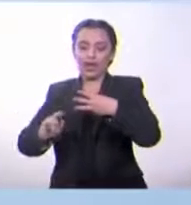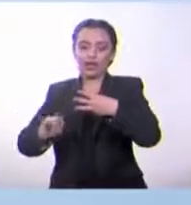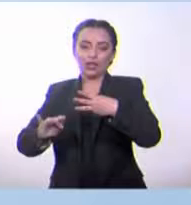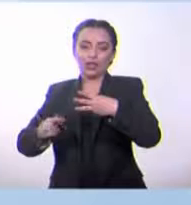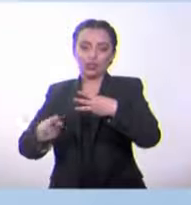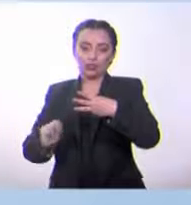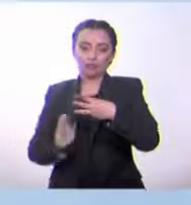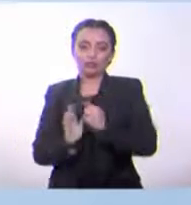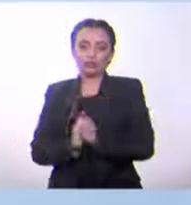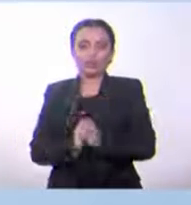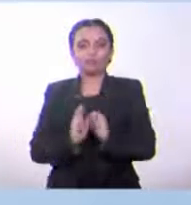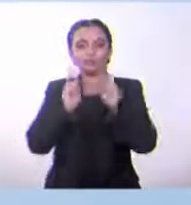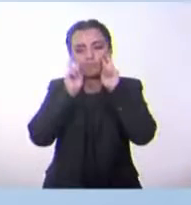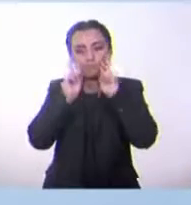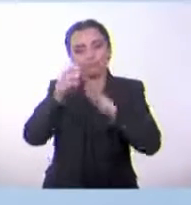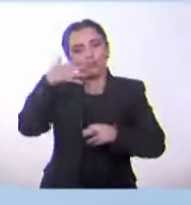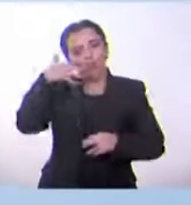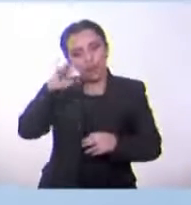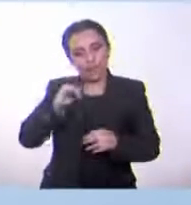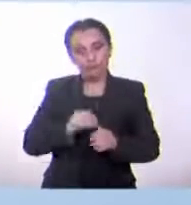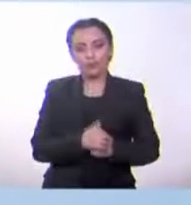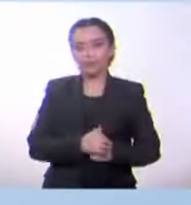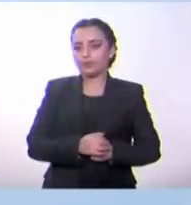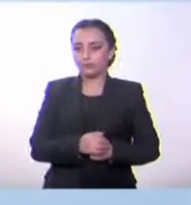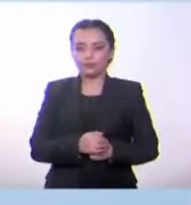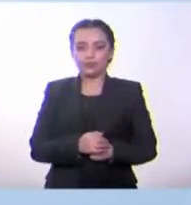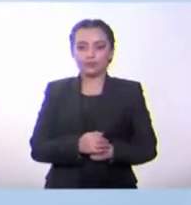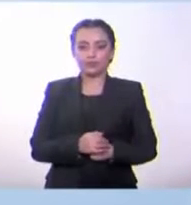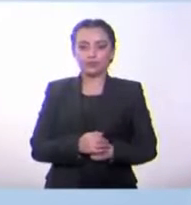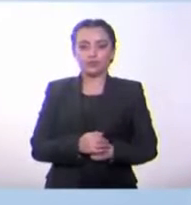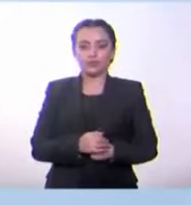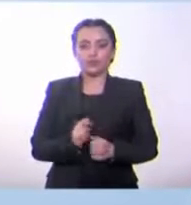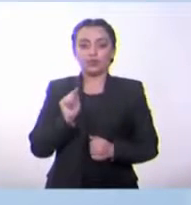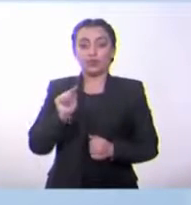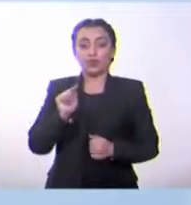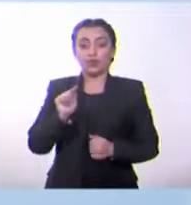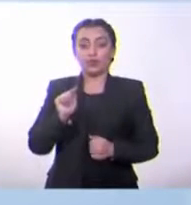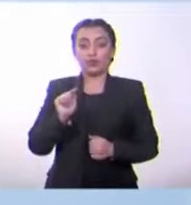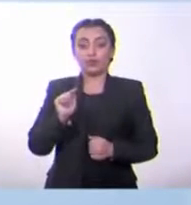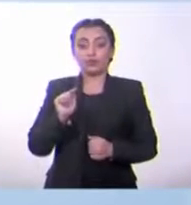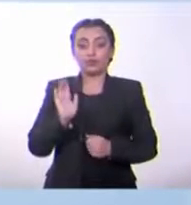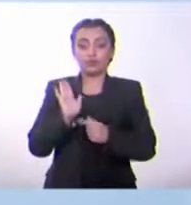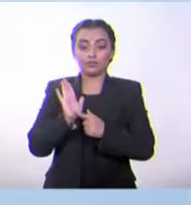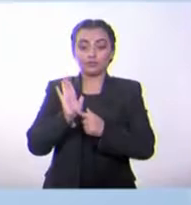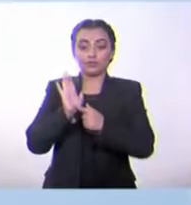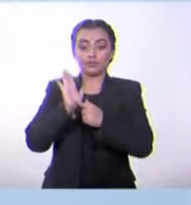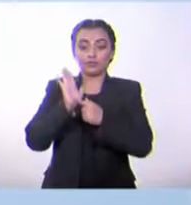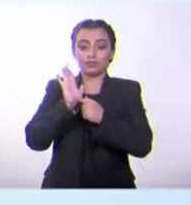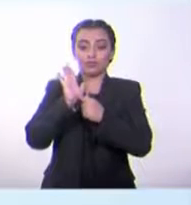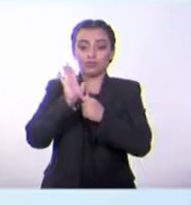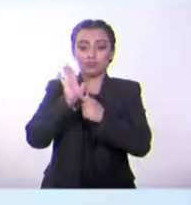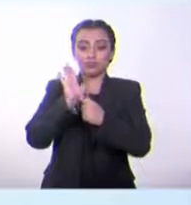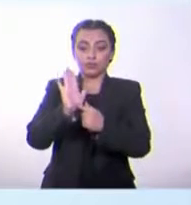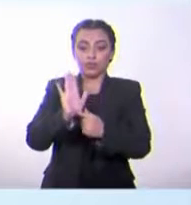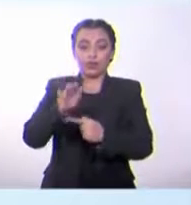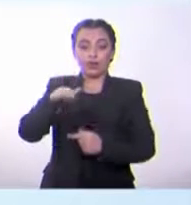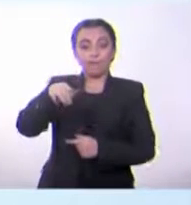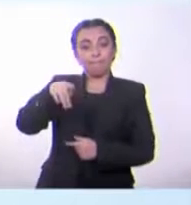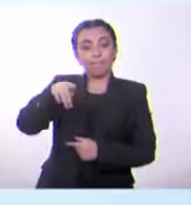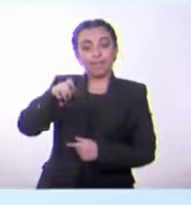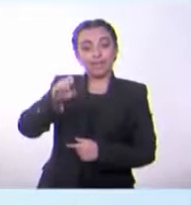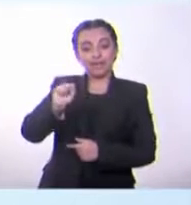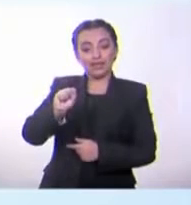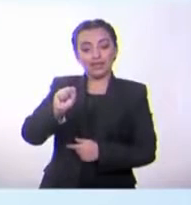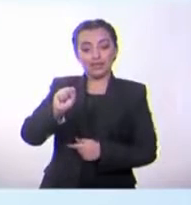cada tipo de sustancia. Para el ácido, el peso equivalente es igual a la masa molar entre